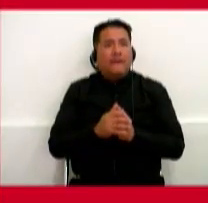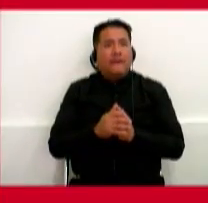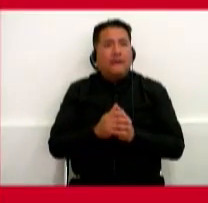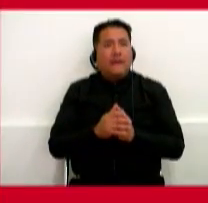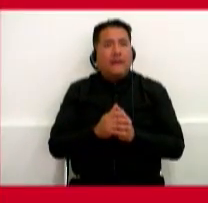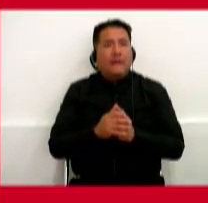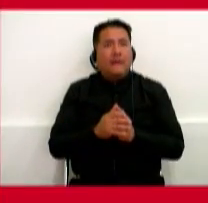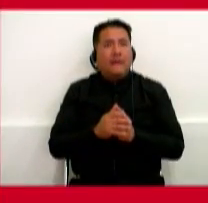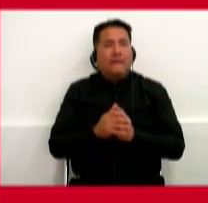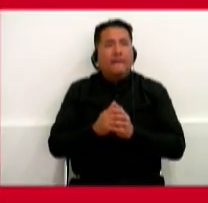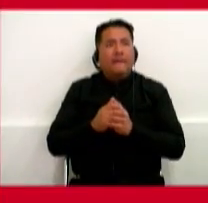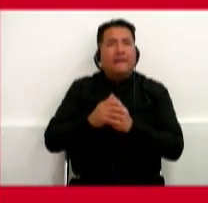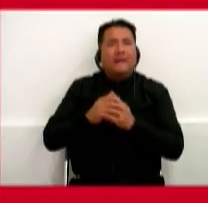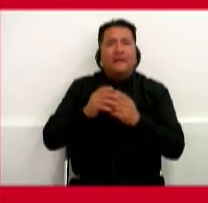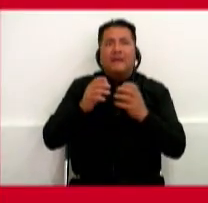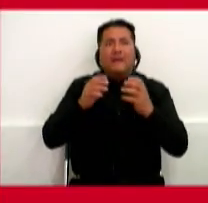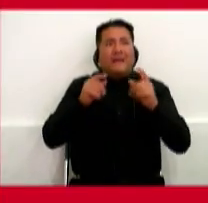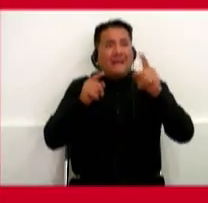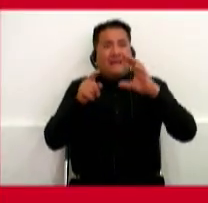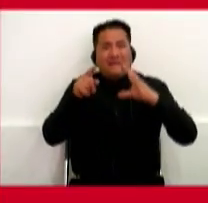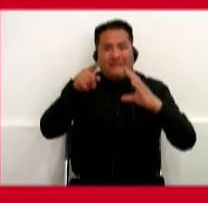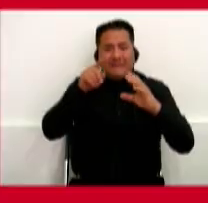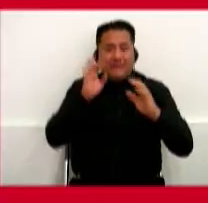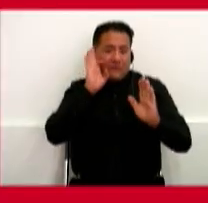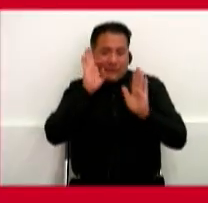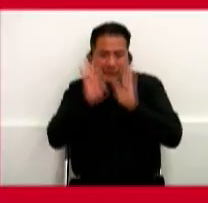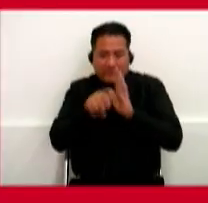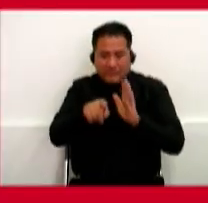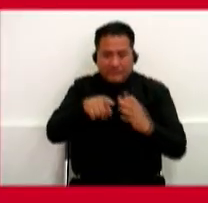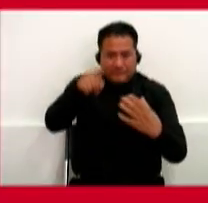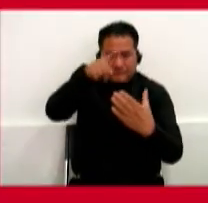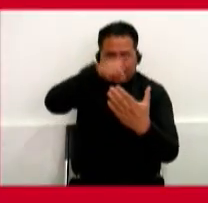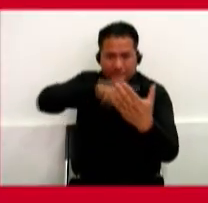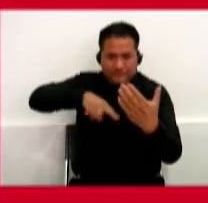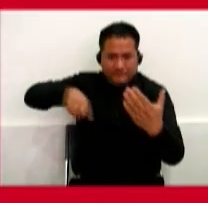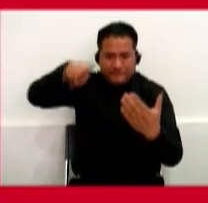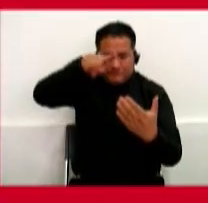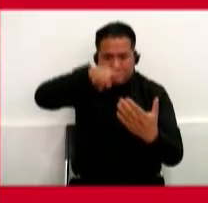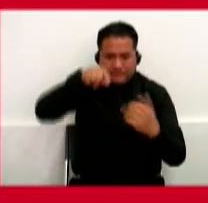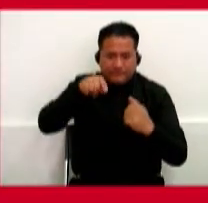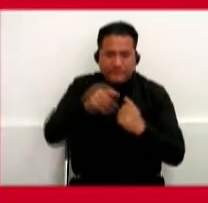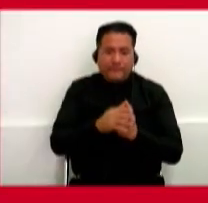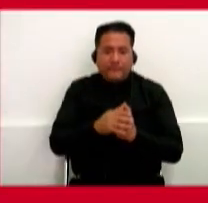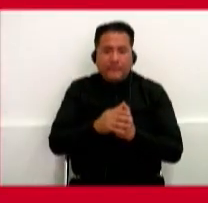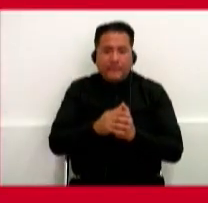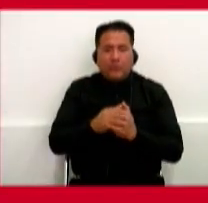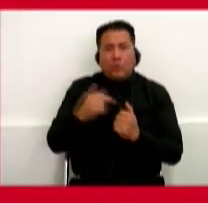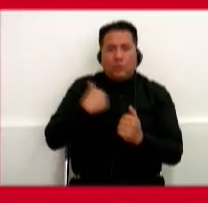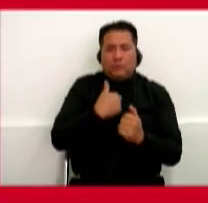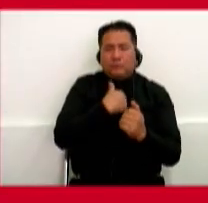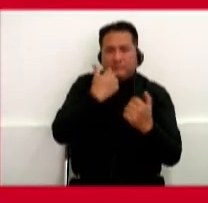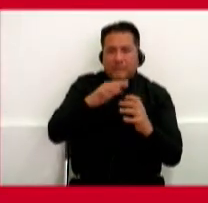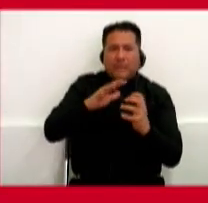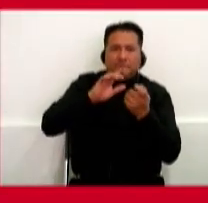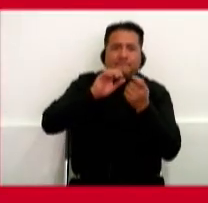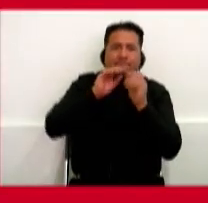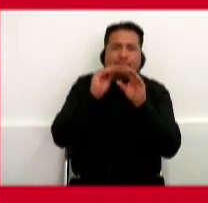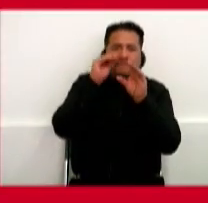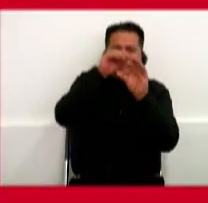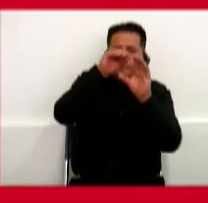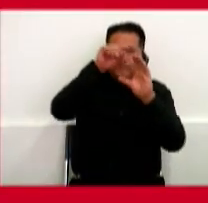el gráfico del embudo implica que nos hemos integrado varias áreas. La gestión del cambio ha sido muy